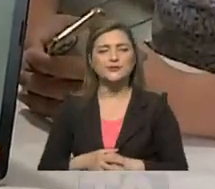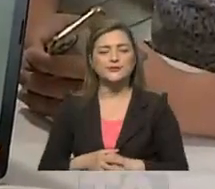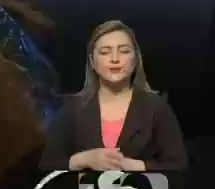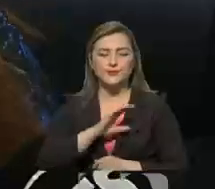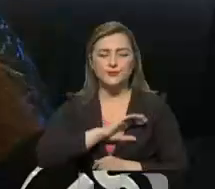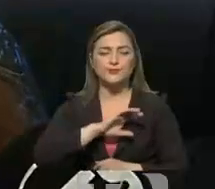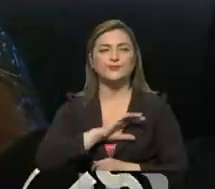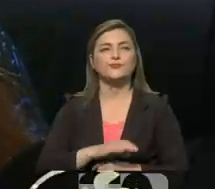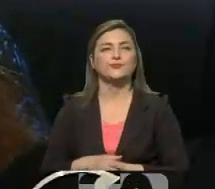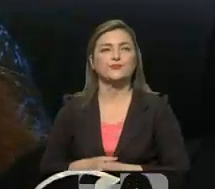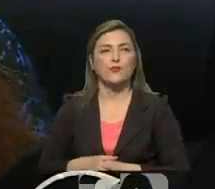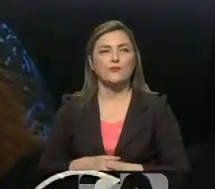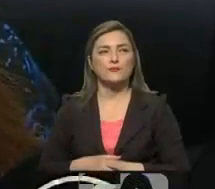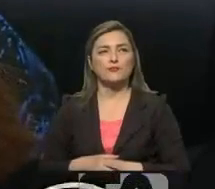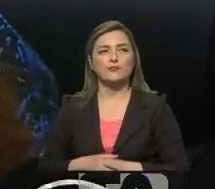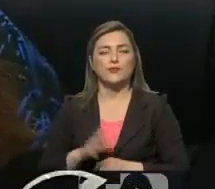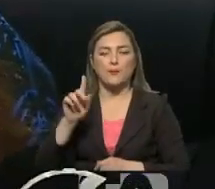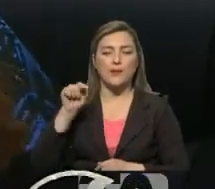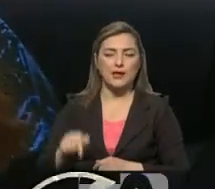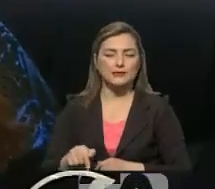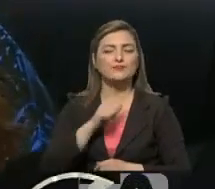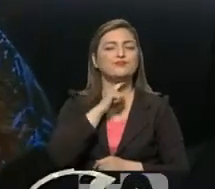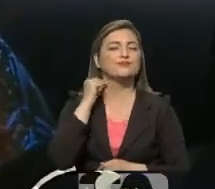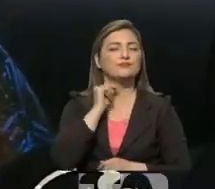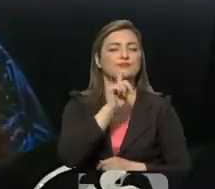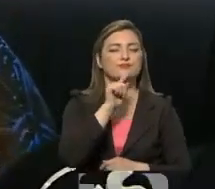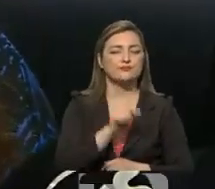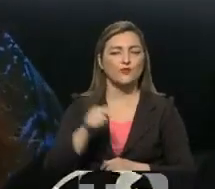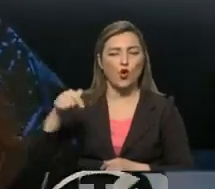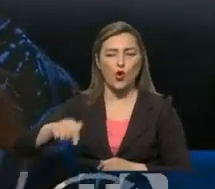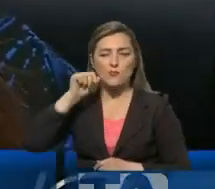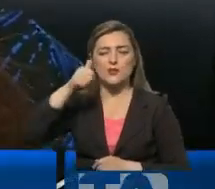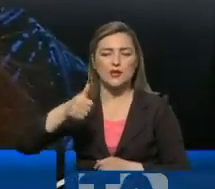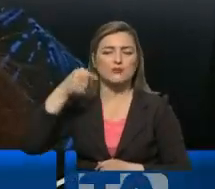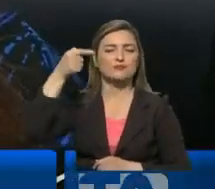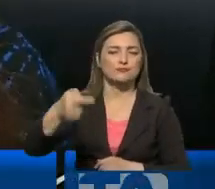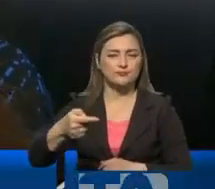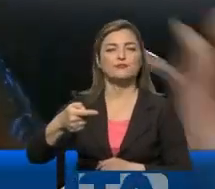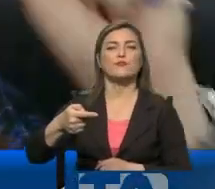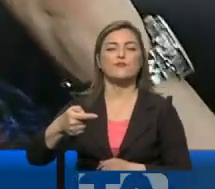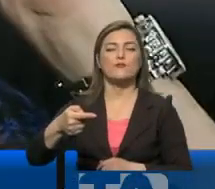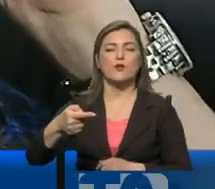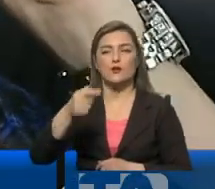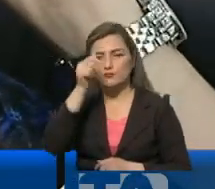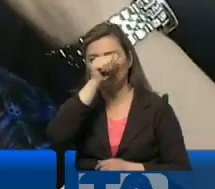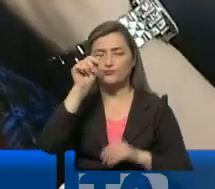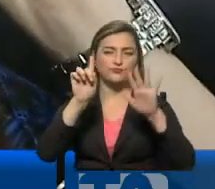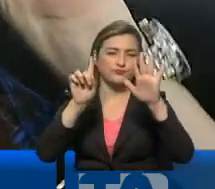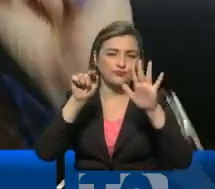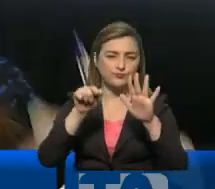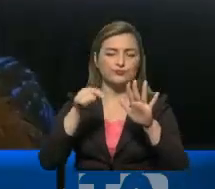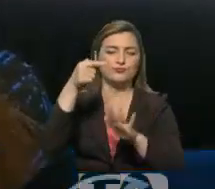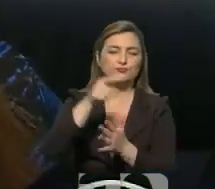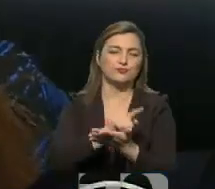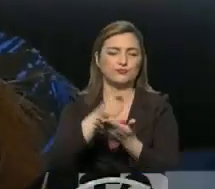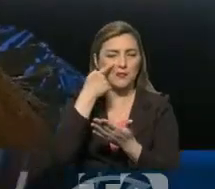municipales estamos aquí mil y mil en las salesianas hoy mañana y pasado o sea que el domingo tendríamos ya seis mil idea y la próxima semana ya